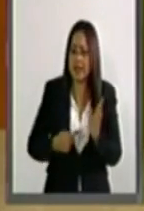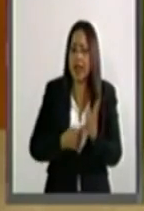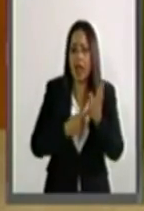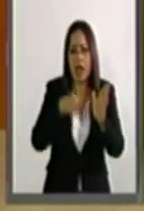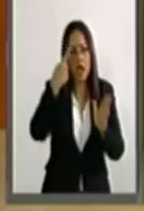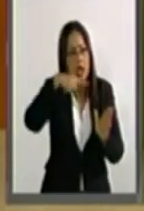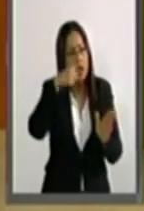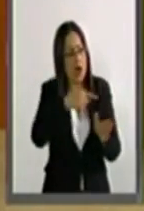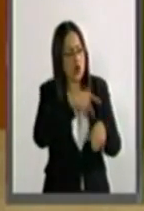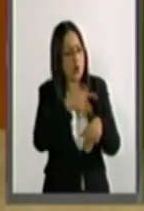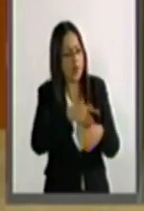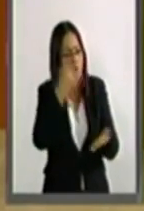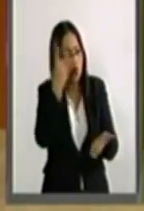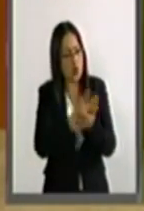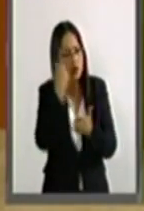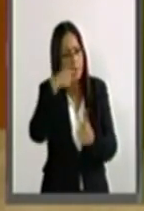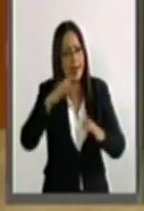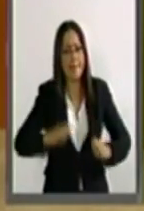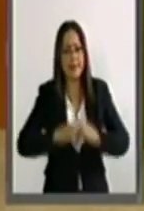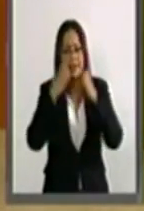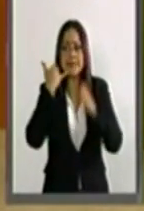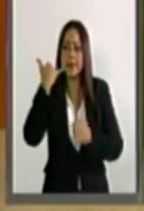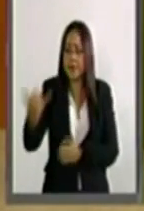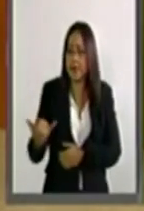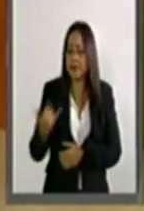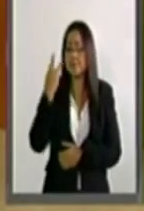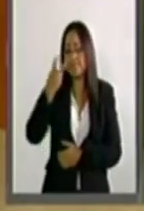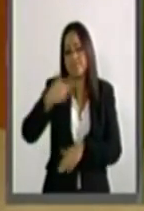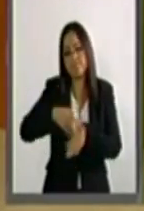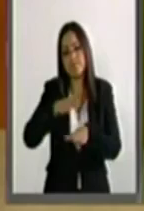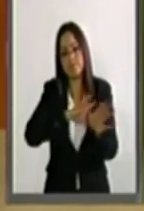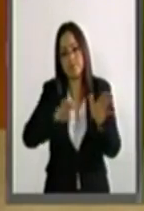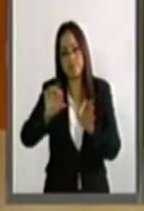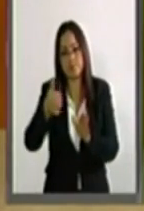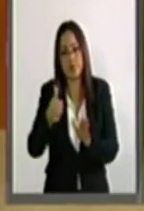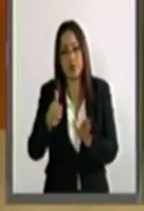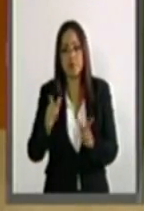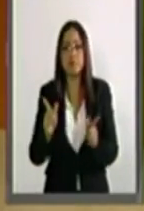atención de llamadas de emergencia 911. Es cuanto. Muchas gracias.